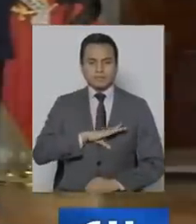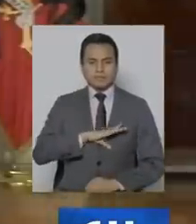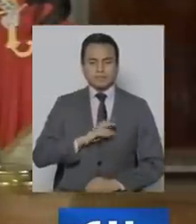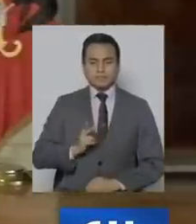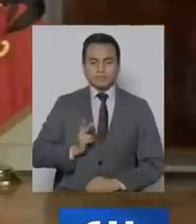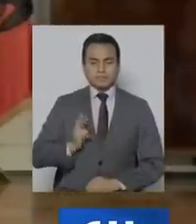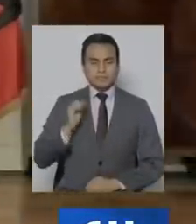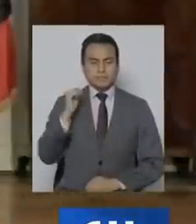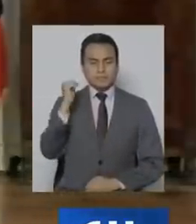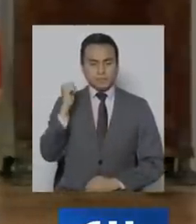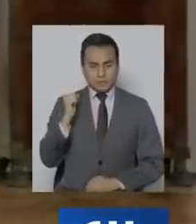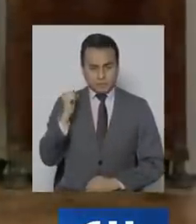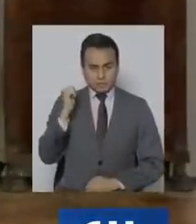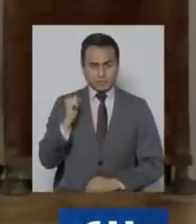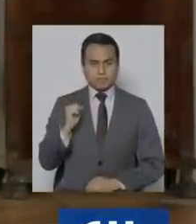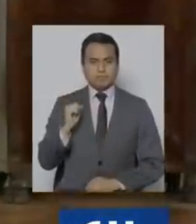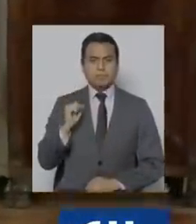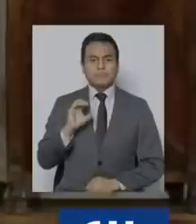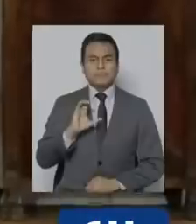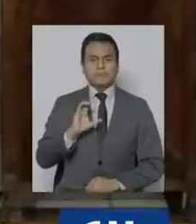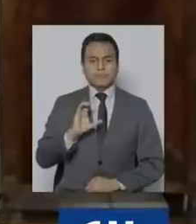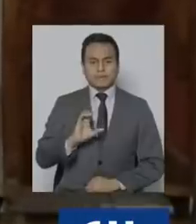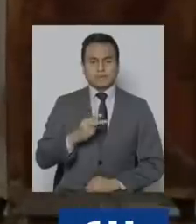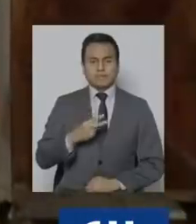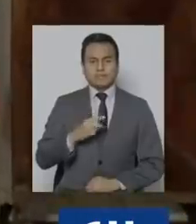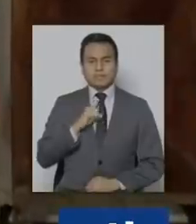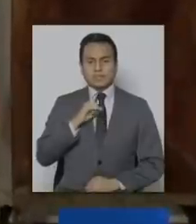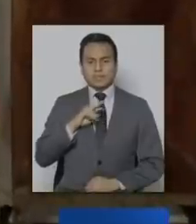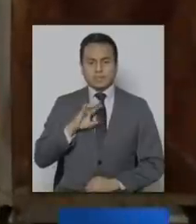señor Sebastián Piñera Echenique.